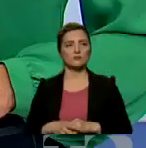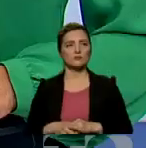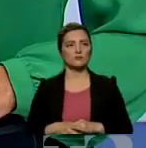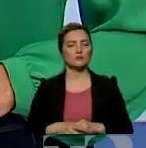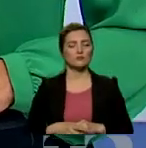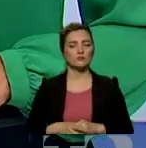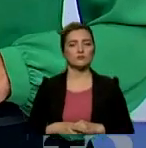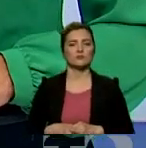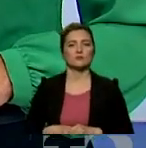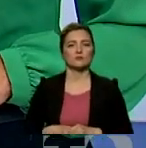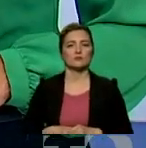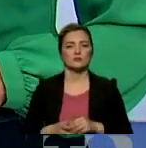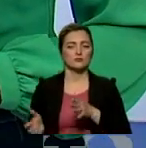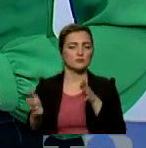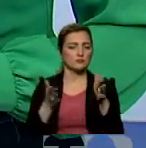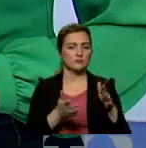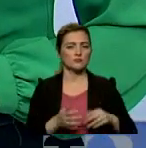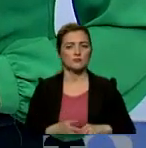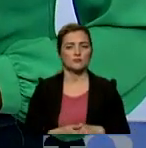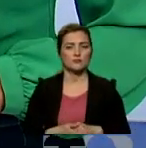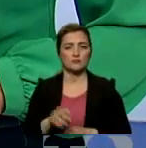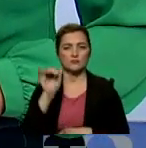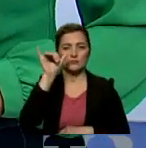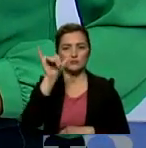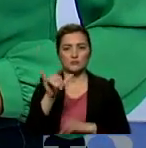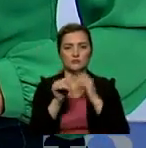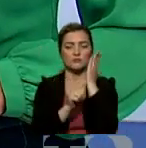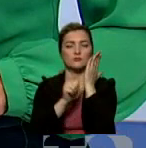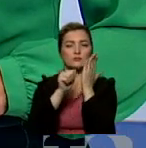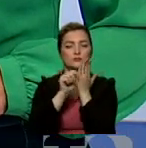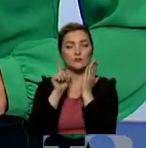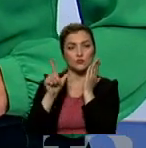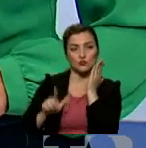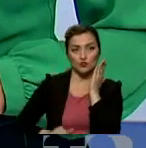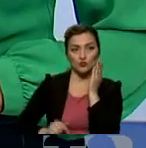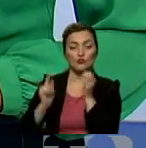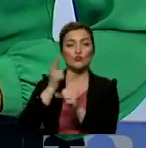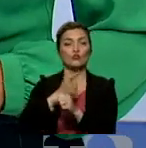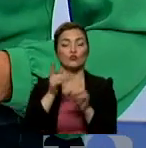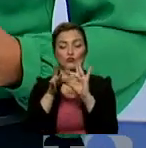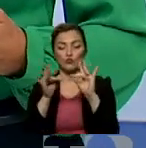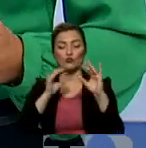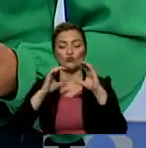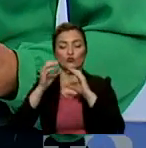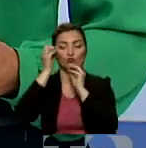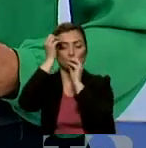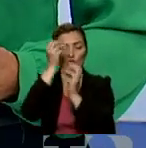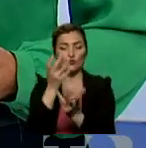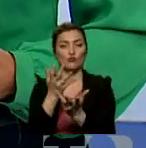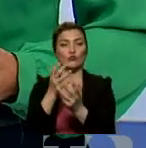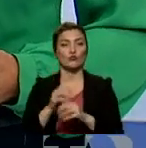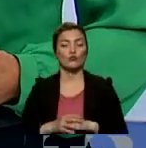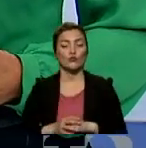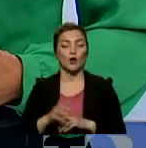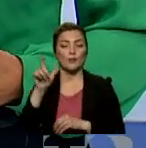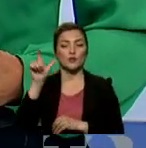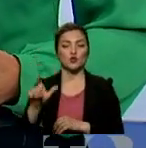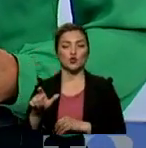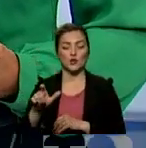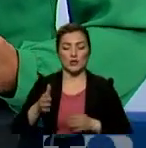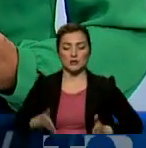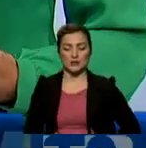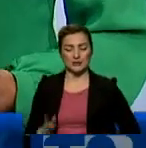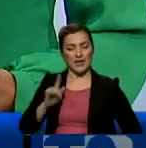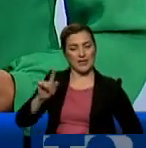horas. Ya en otro tema, este sábado el Ministerio de Salud emitió un comunicado informando sobre el fallecimiento